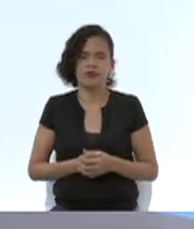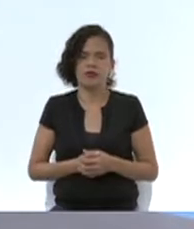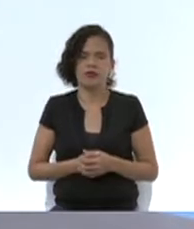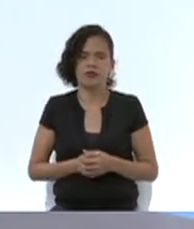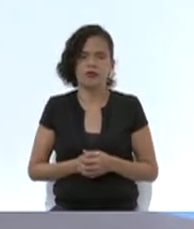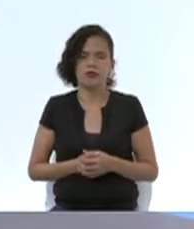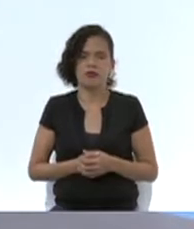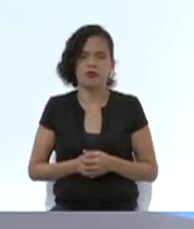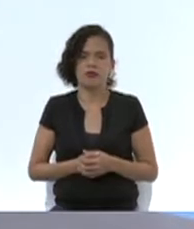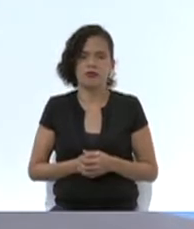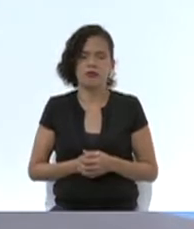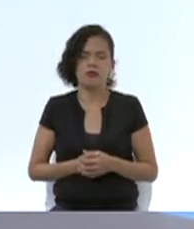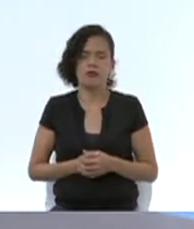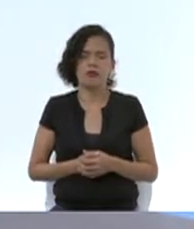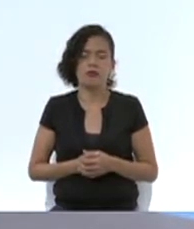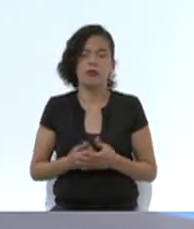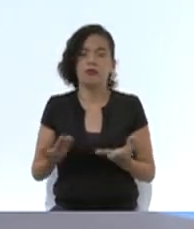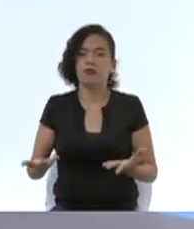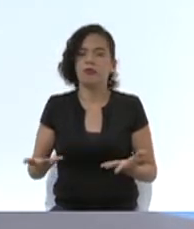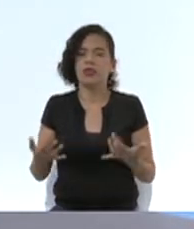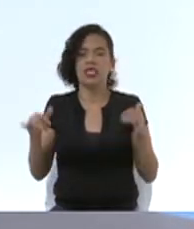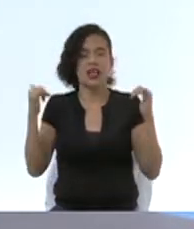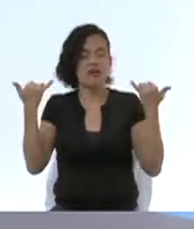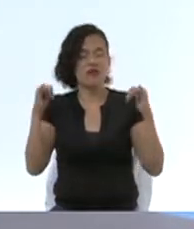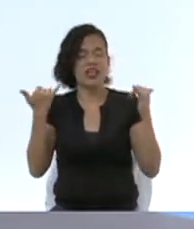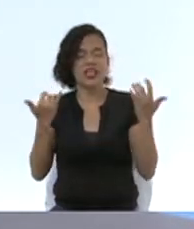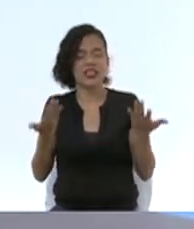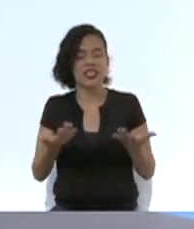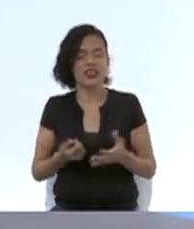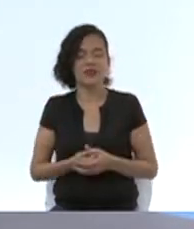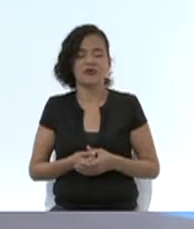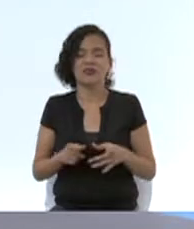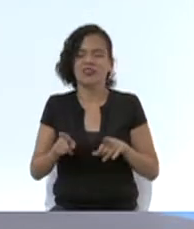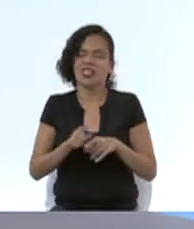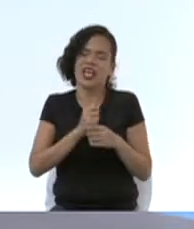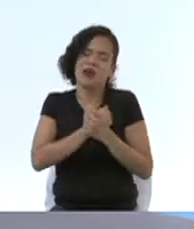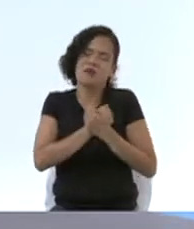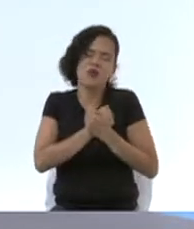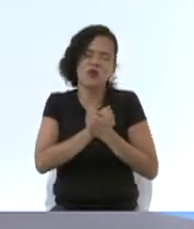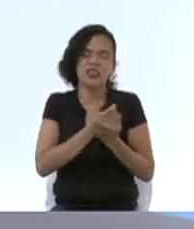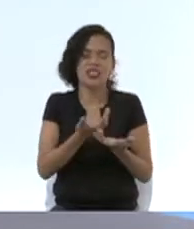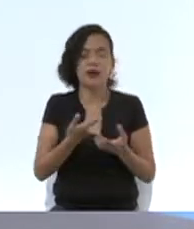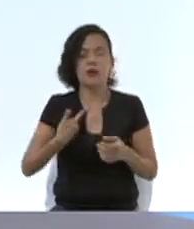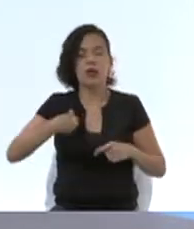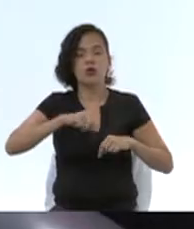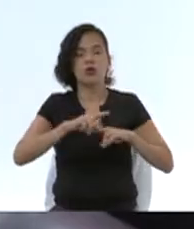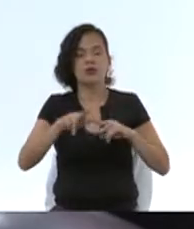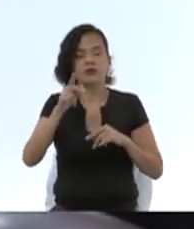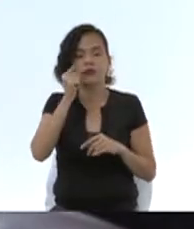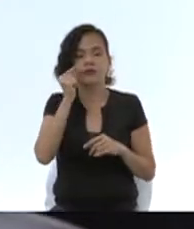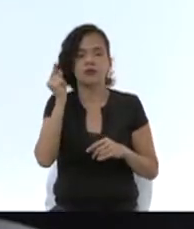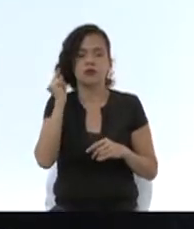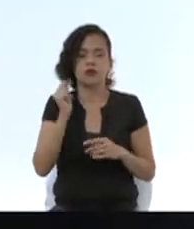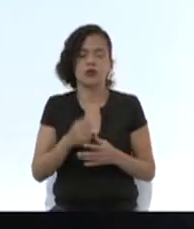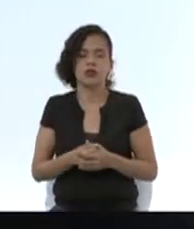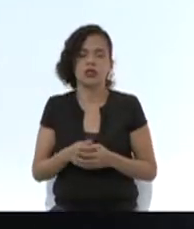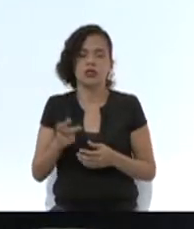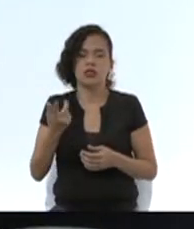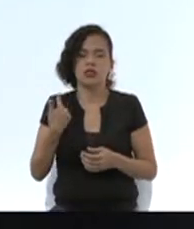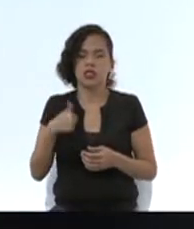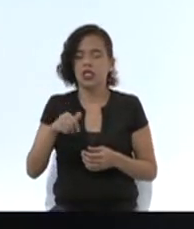bueno, este festejo, esta celebración tan amorosa para nuestras niñas y niños,